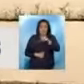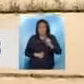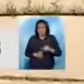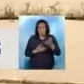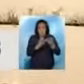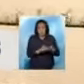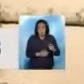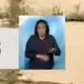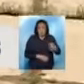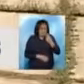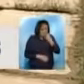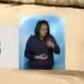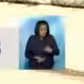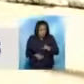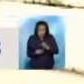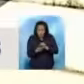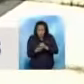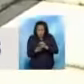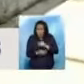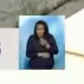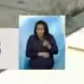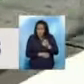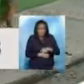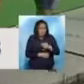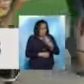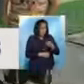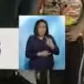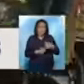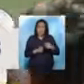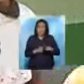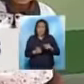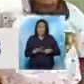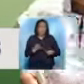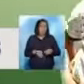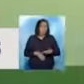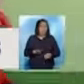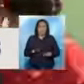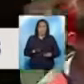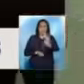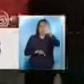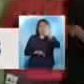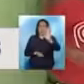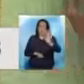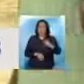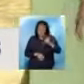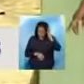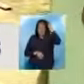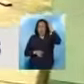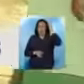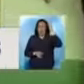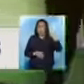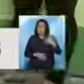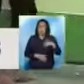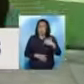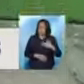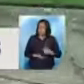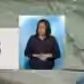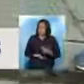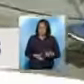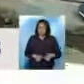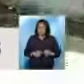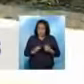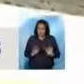visto joseros renacuajos en el agua, pero no solo eso. Un paso en falso, un niño se resbala, puede darse un golpe que realmente le puede costar la